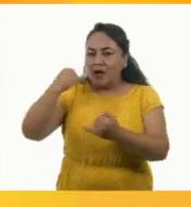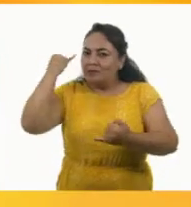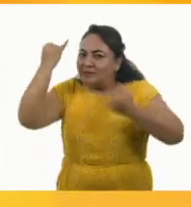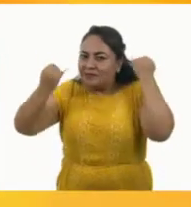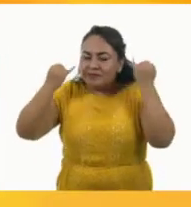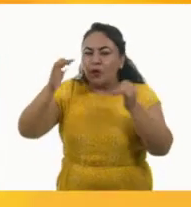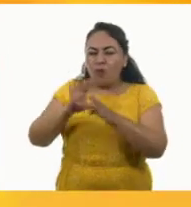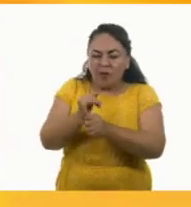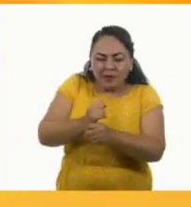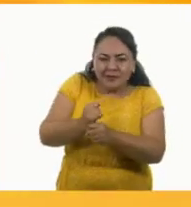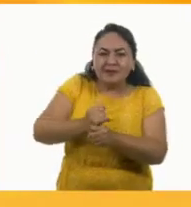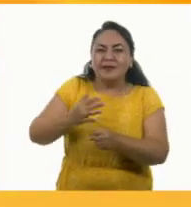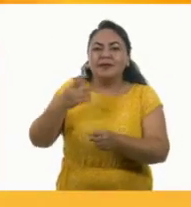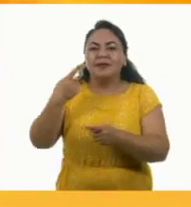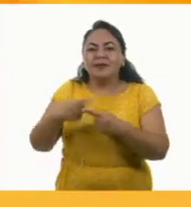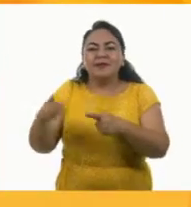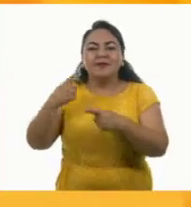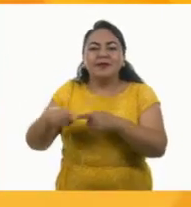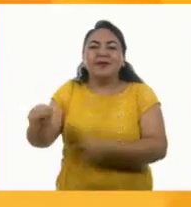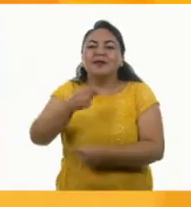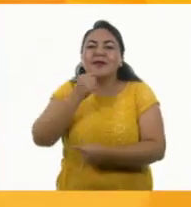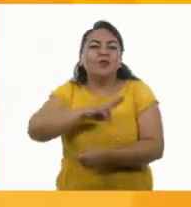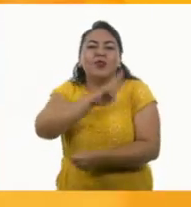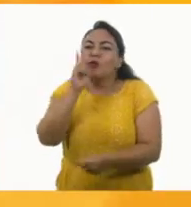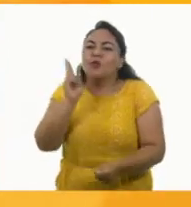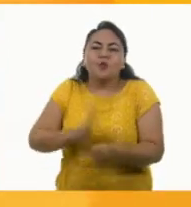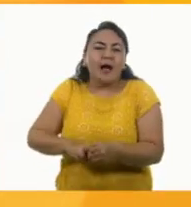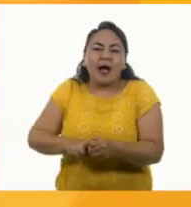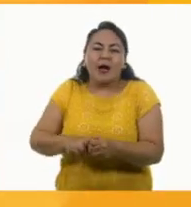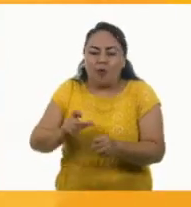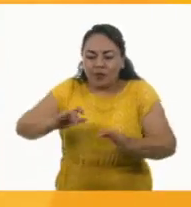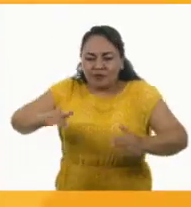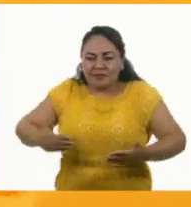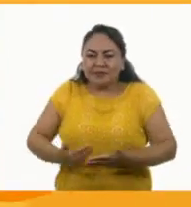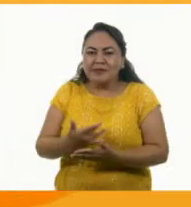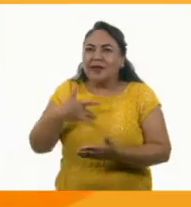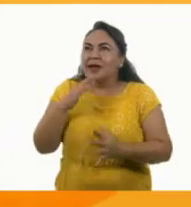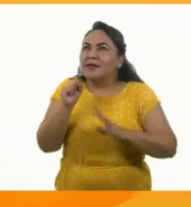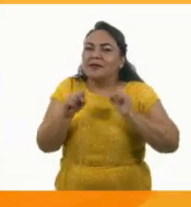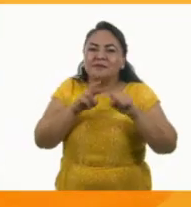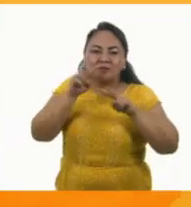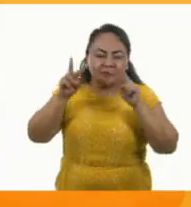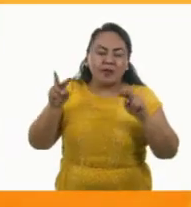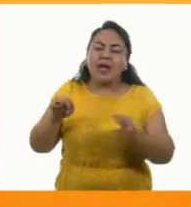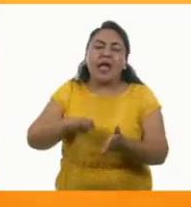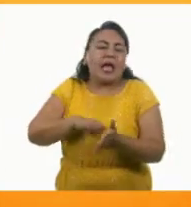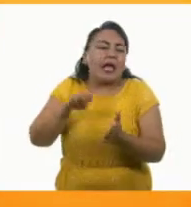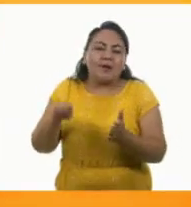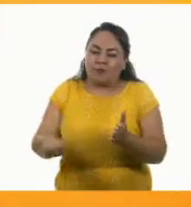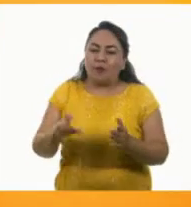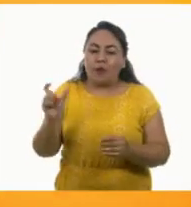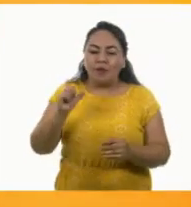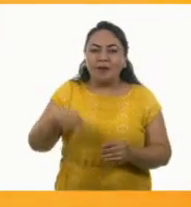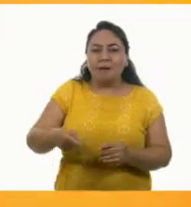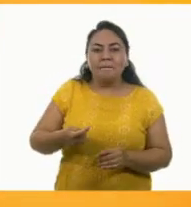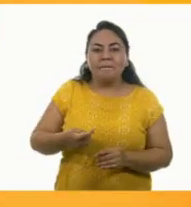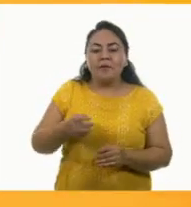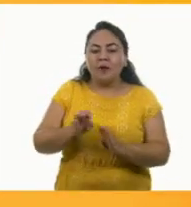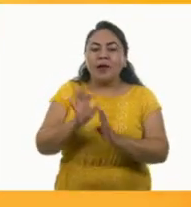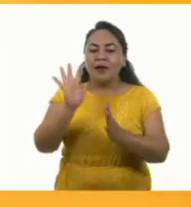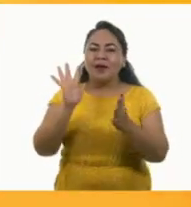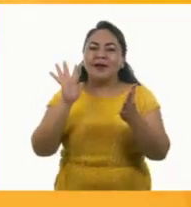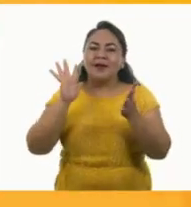creatividad y exploración por el que atraviesan las niñas y los niños desde que nacen. Un ejemplo es cuando dejan sus primeras